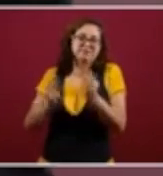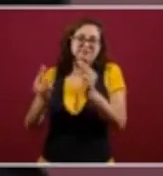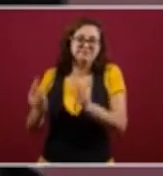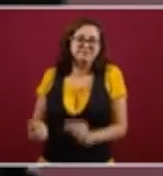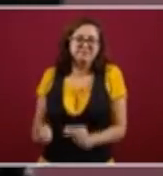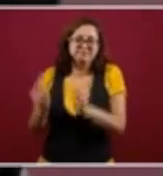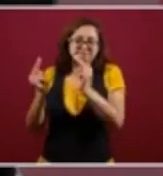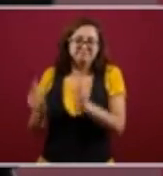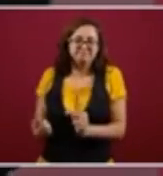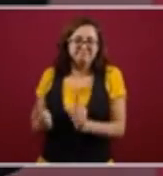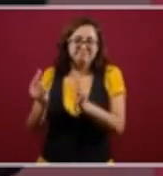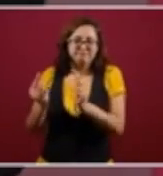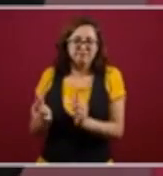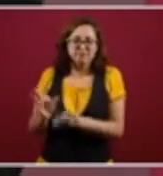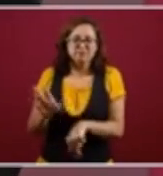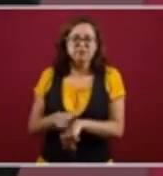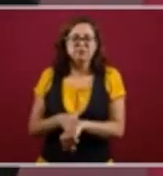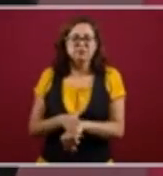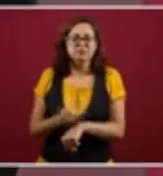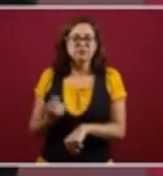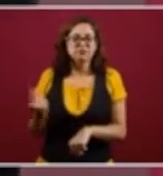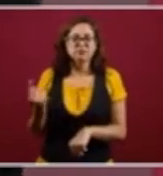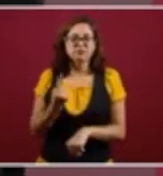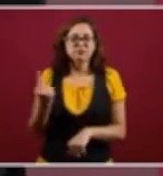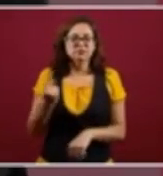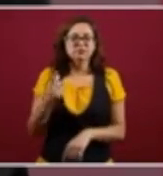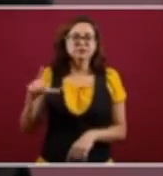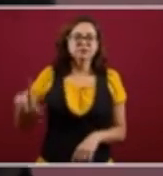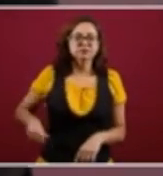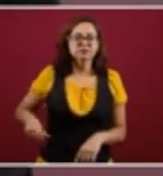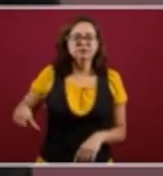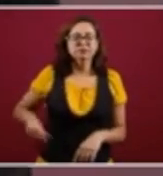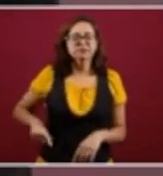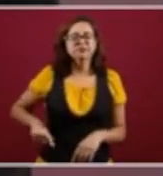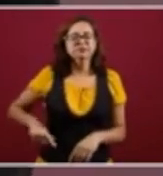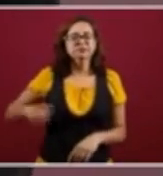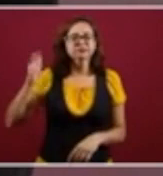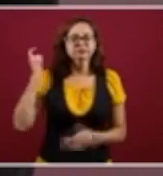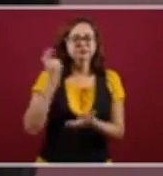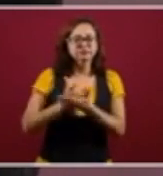porque el gobierno pagaba campañas de publicidad